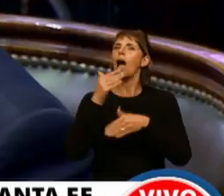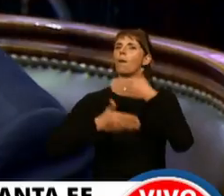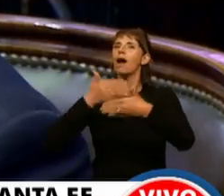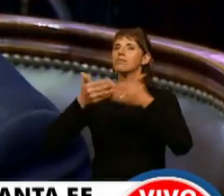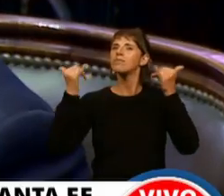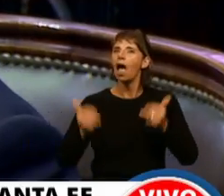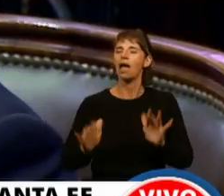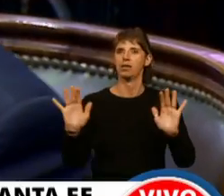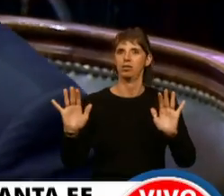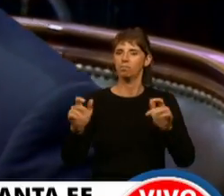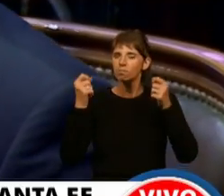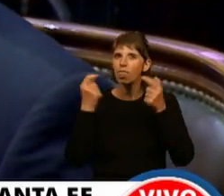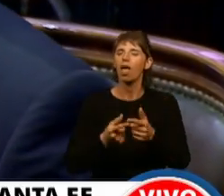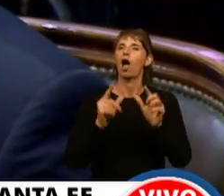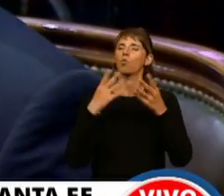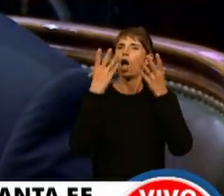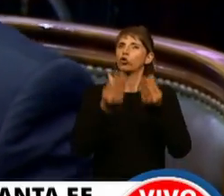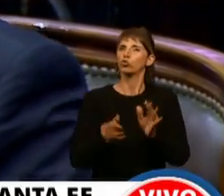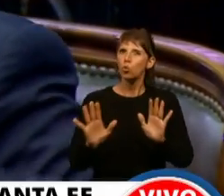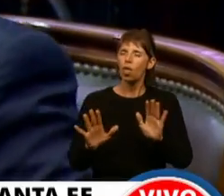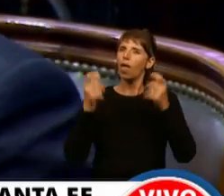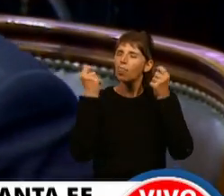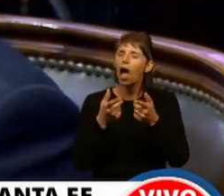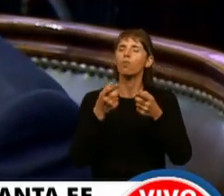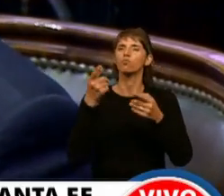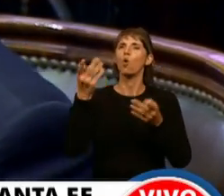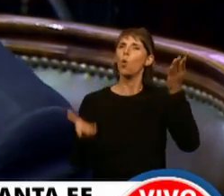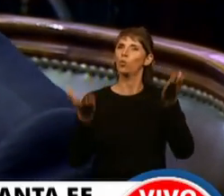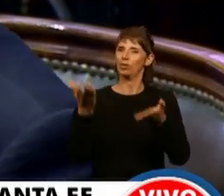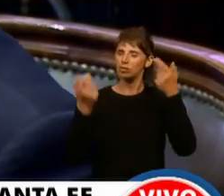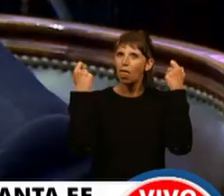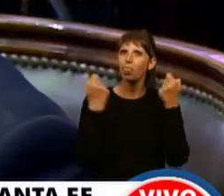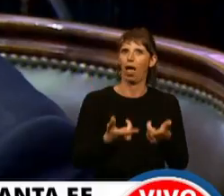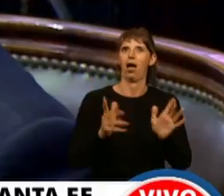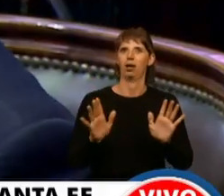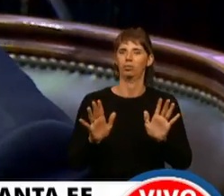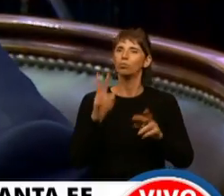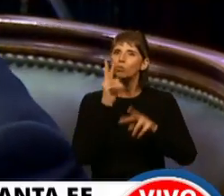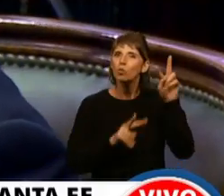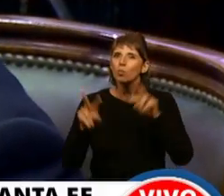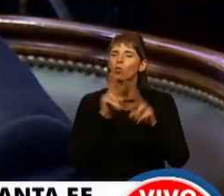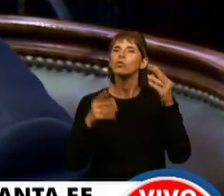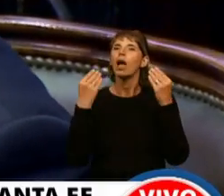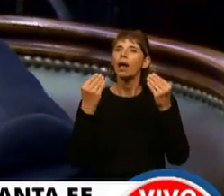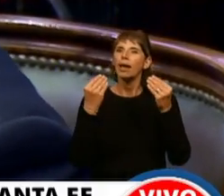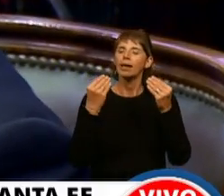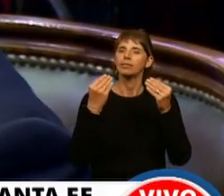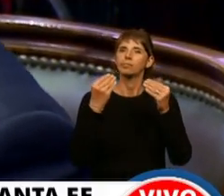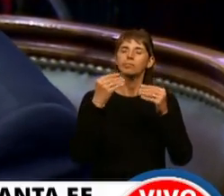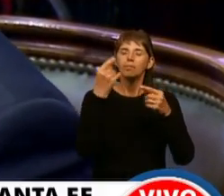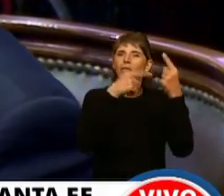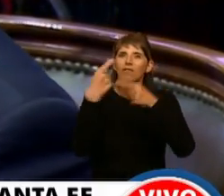de reparación y de justicia es un avance hacia política segmentada y diferenciada en el tema de tarifas